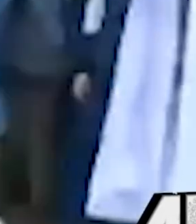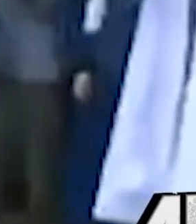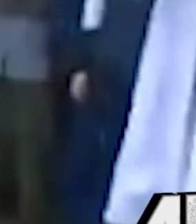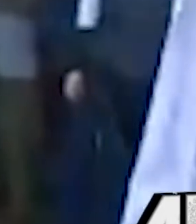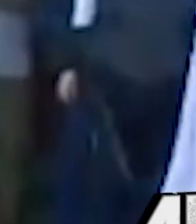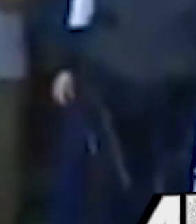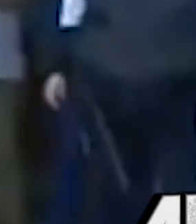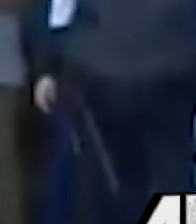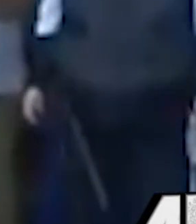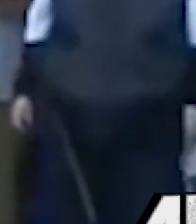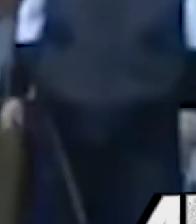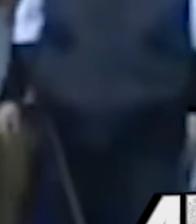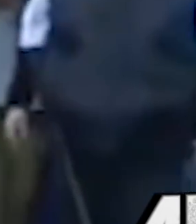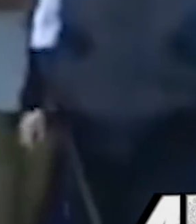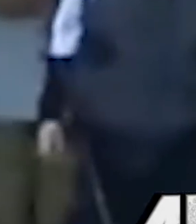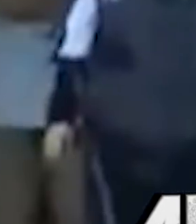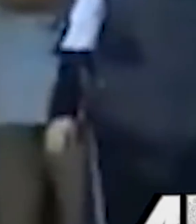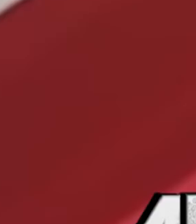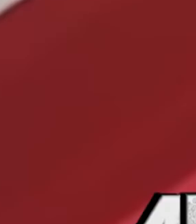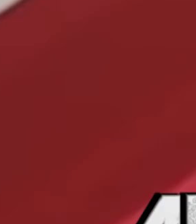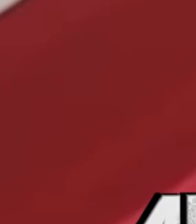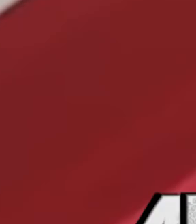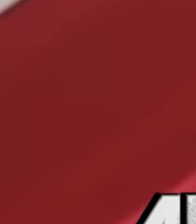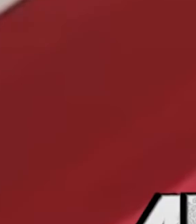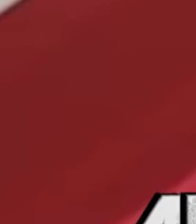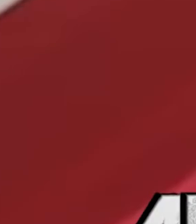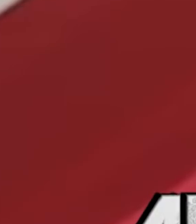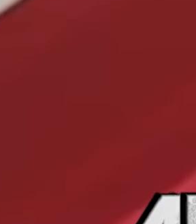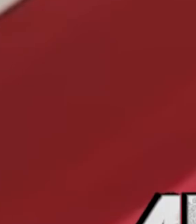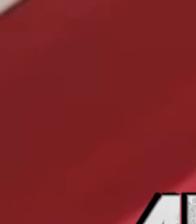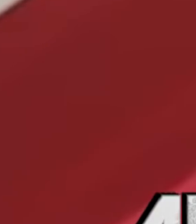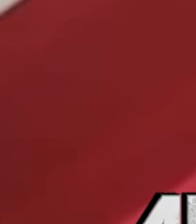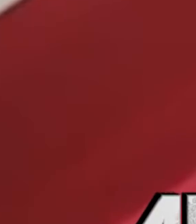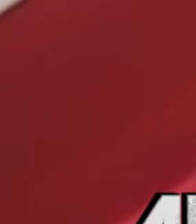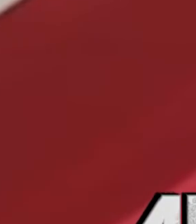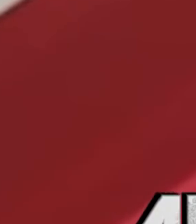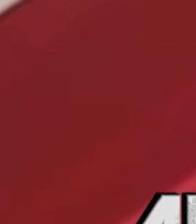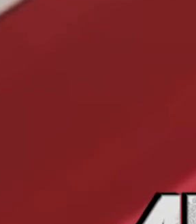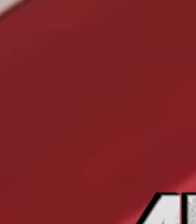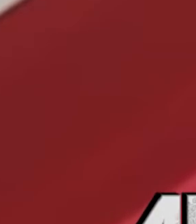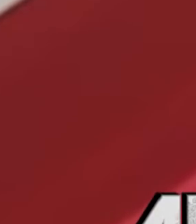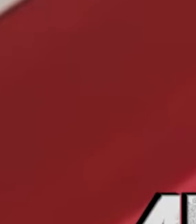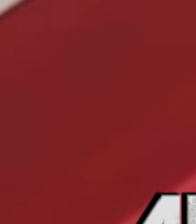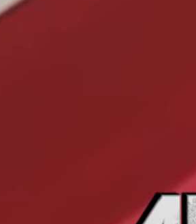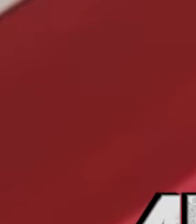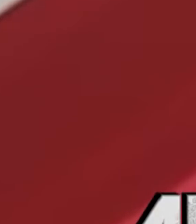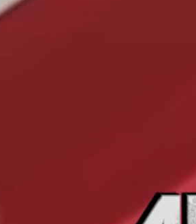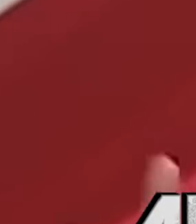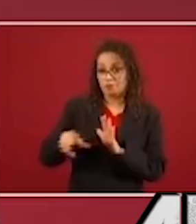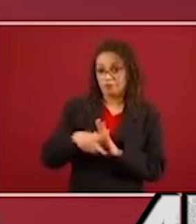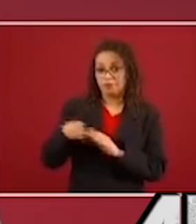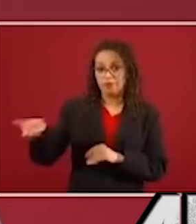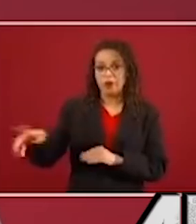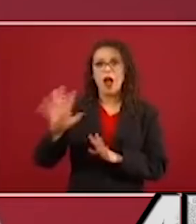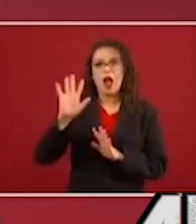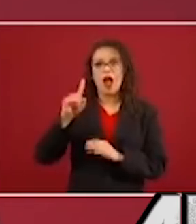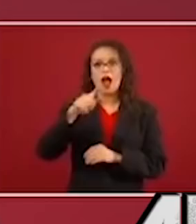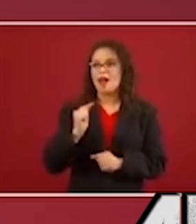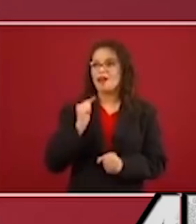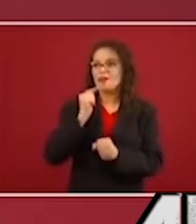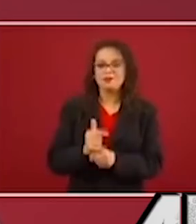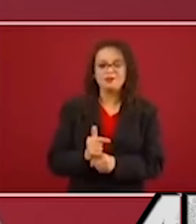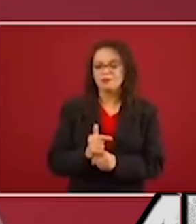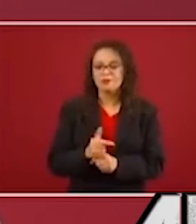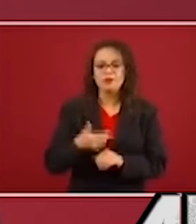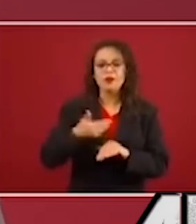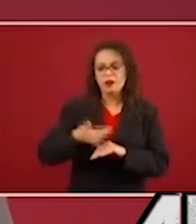están dispuestos a inventar lo que sea, desde que no hay insumos, no hay médicos, no hay medicinas, no hay camas y no hay absolutamente nada para poder tratar